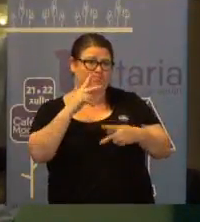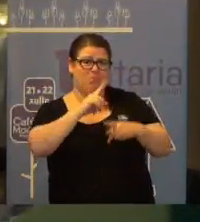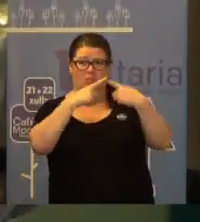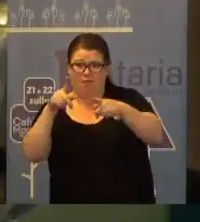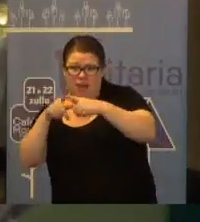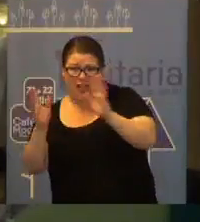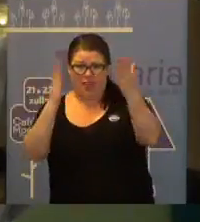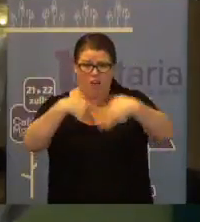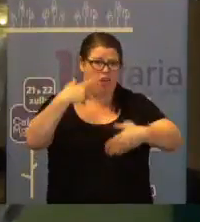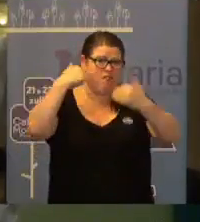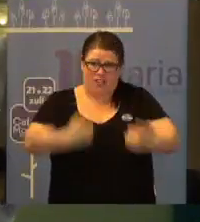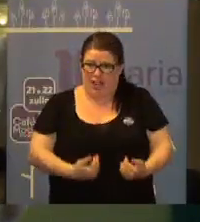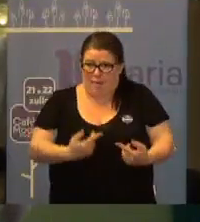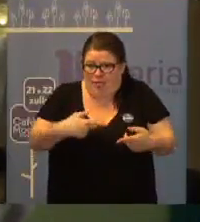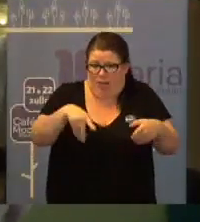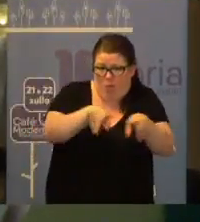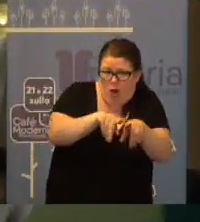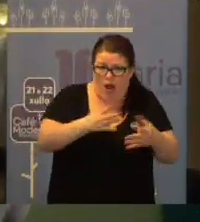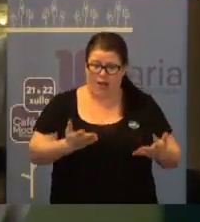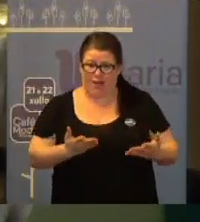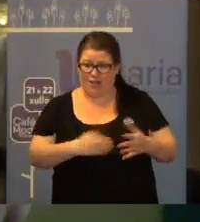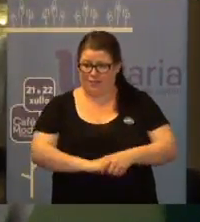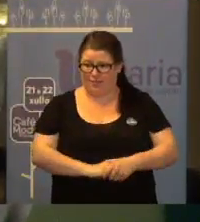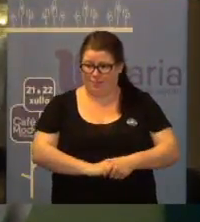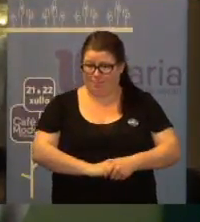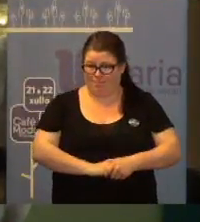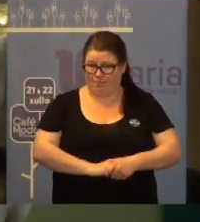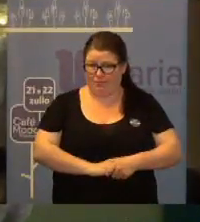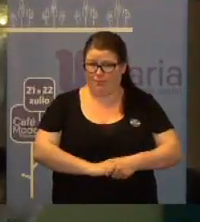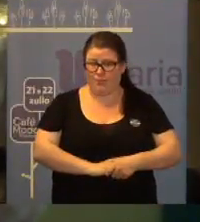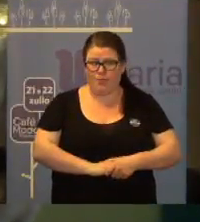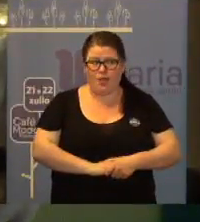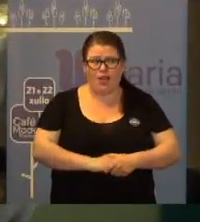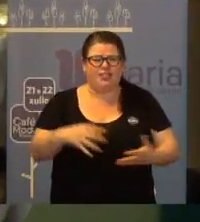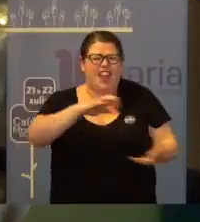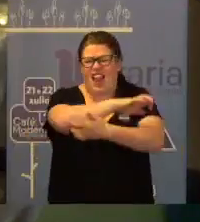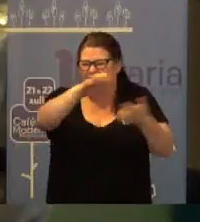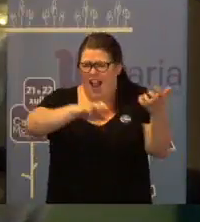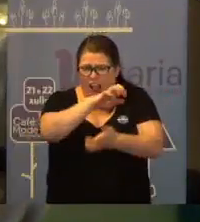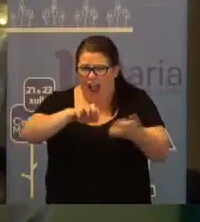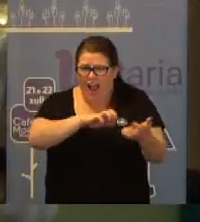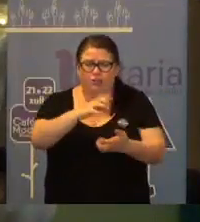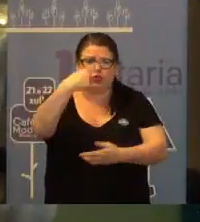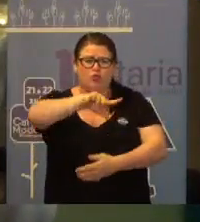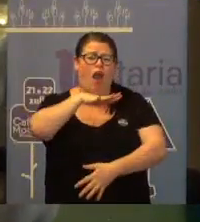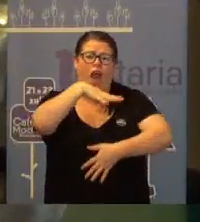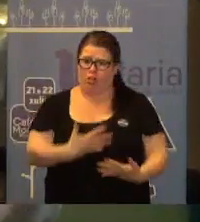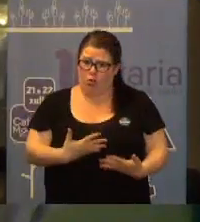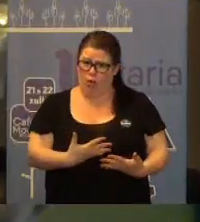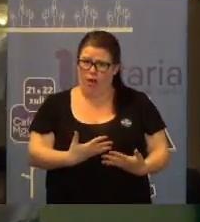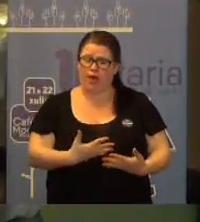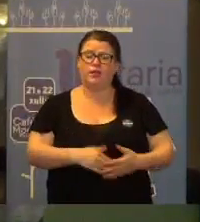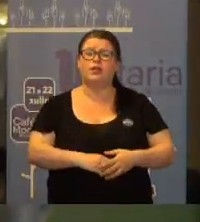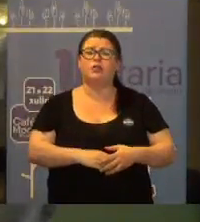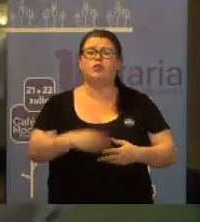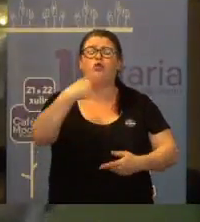dereitas, incluso físicamente, non? Ben, entón, este caos no que estamos instalados, como